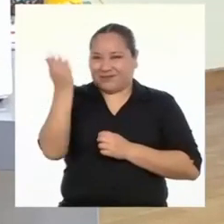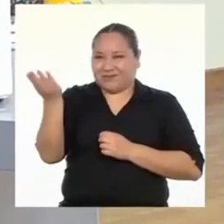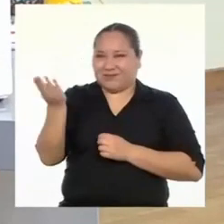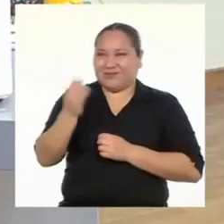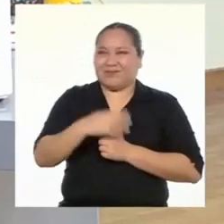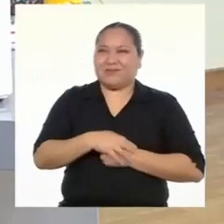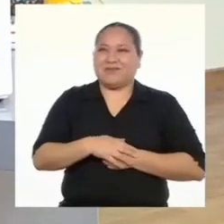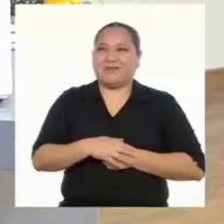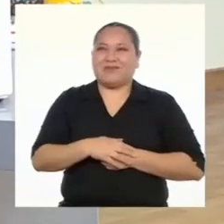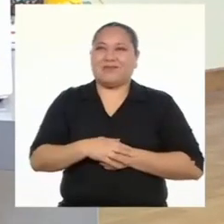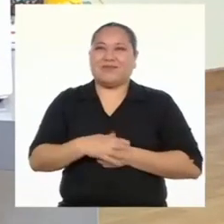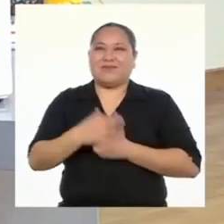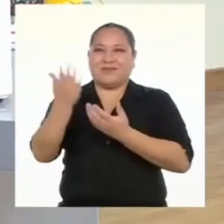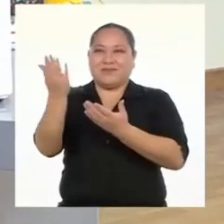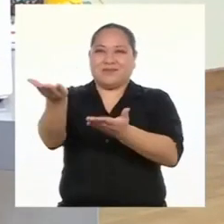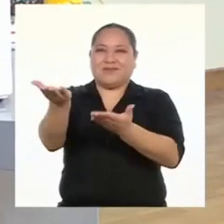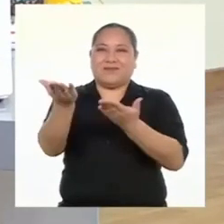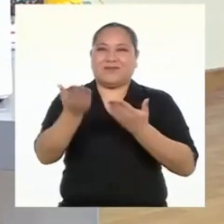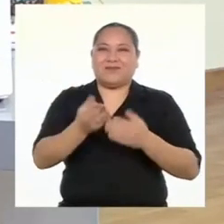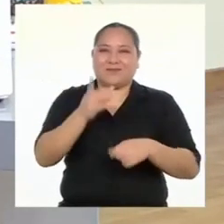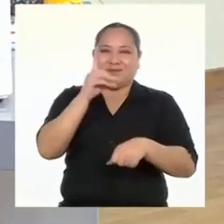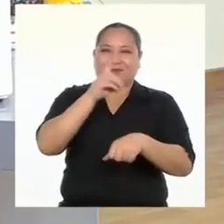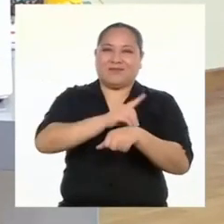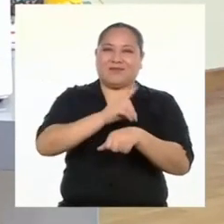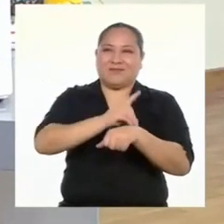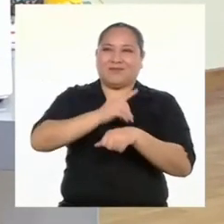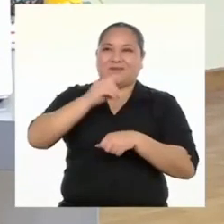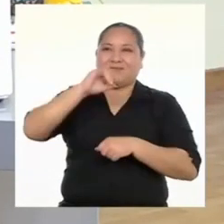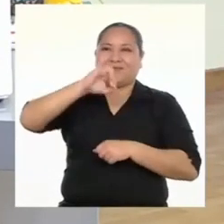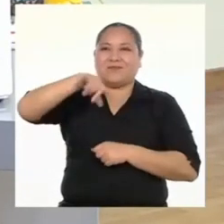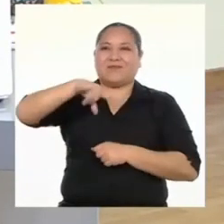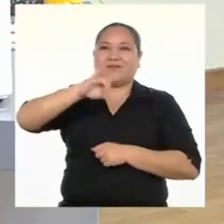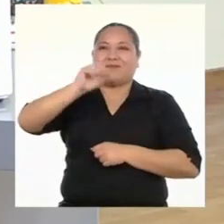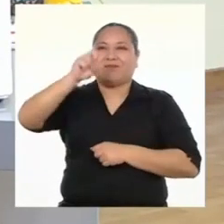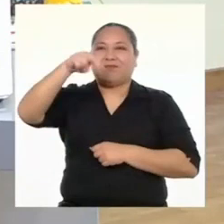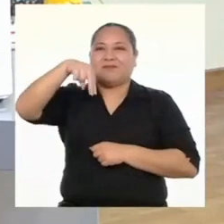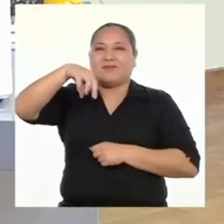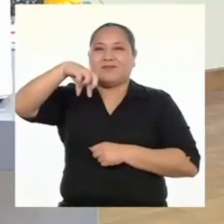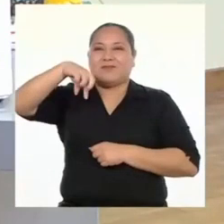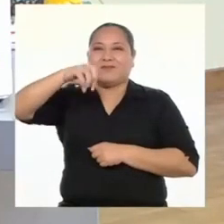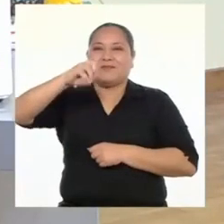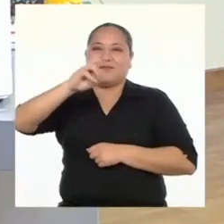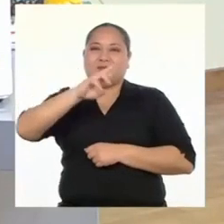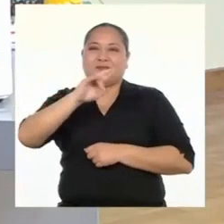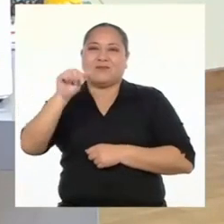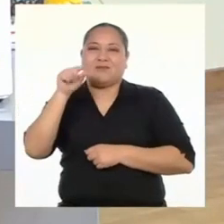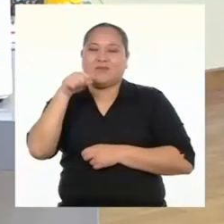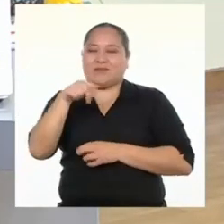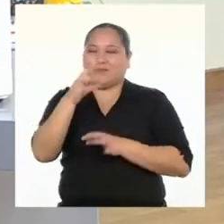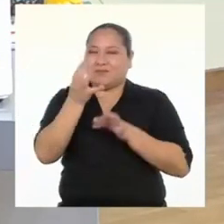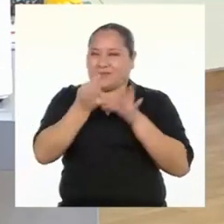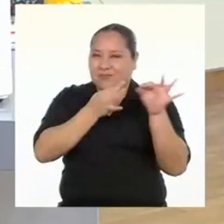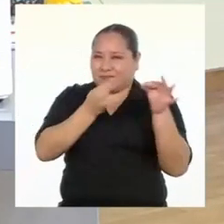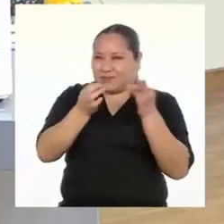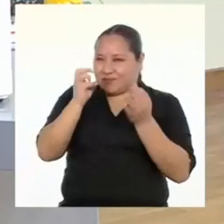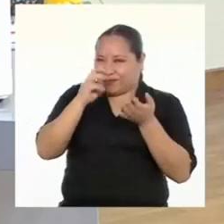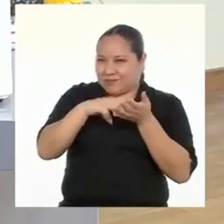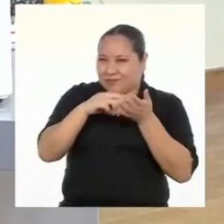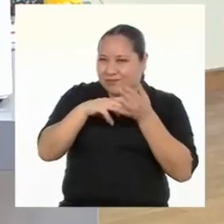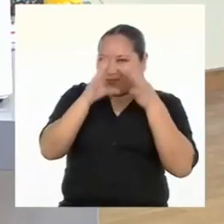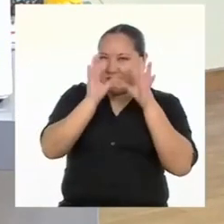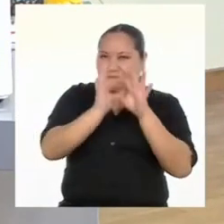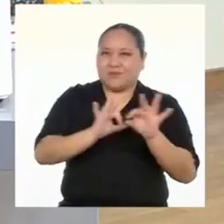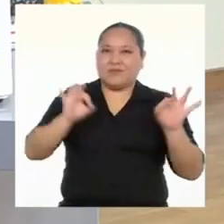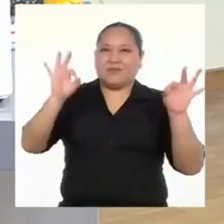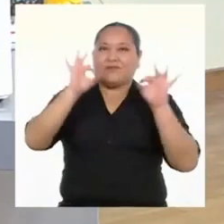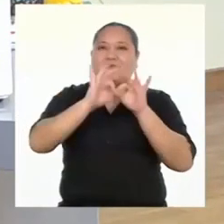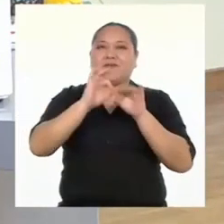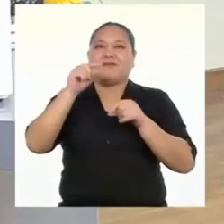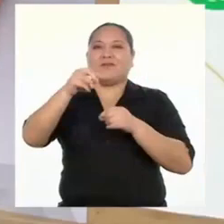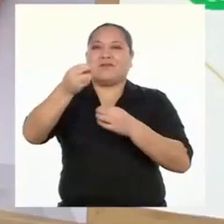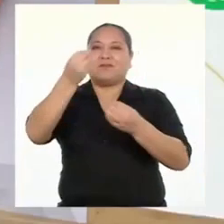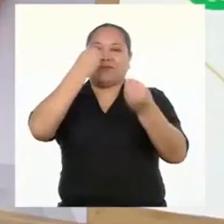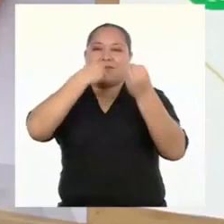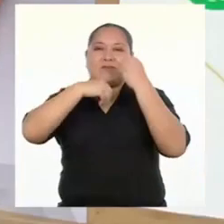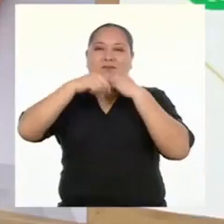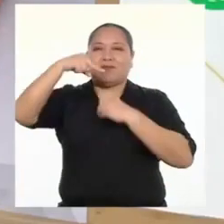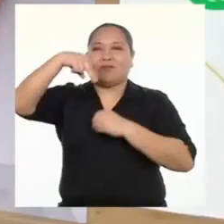chicos. Démosle la bienvenida al doctor Juan Porras, que nos hablará un poquito más sobre la importancia de la